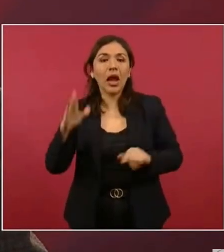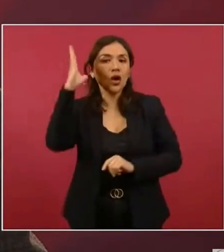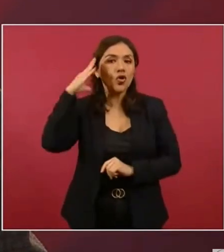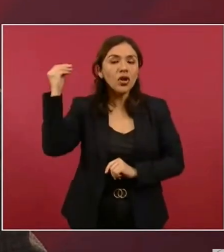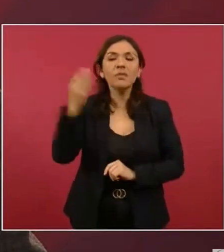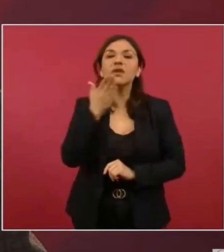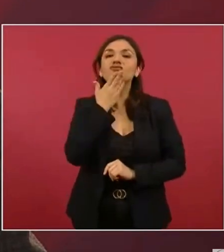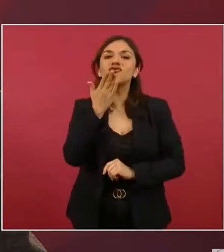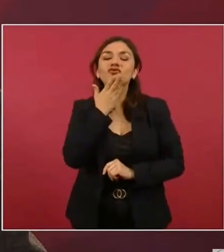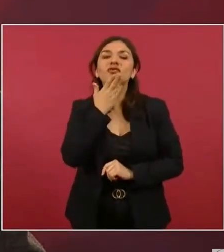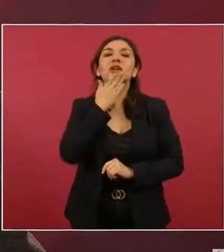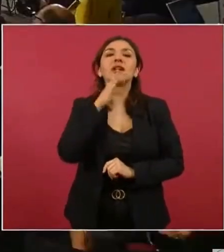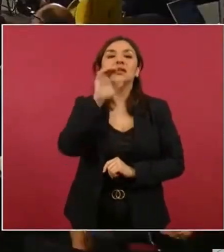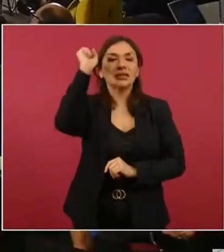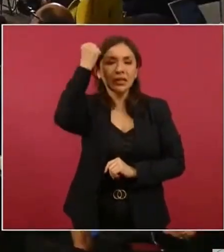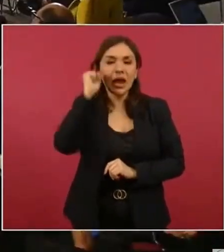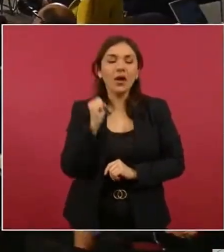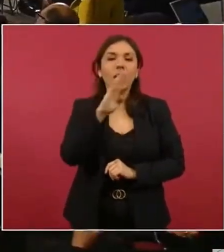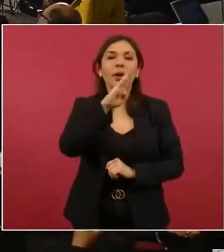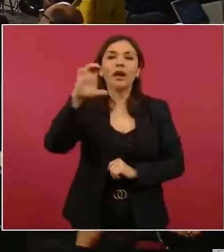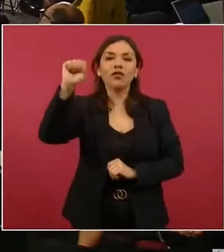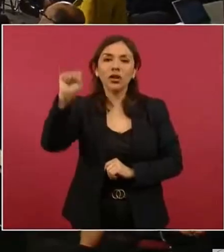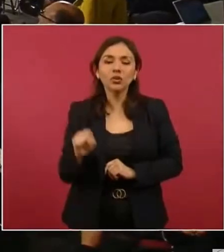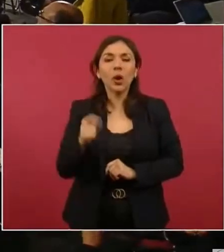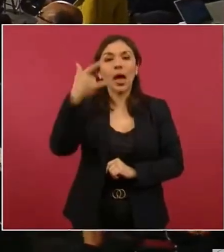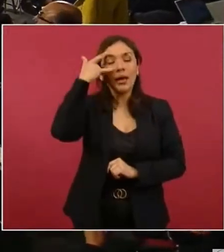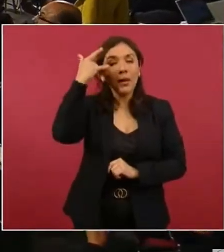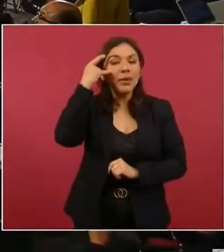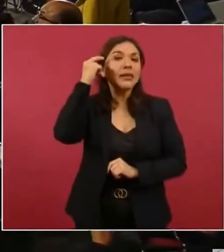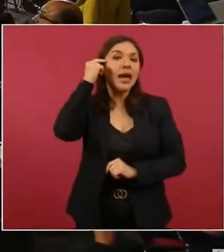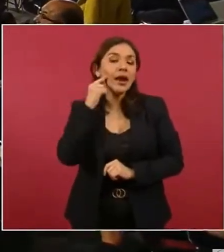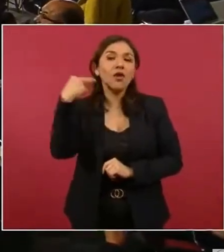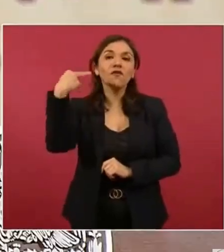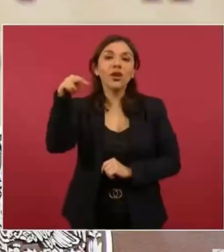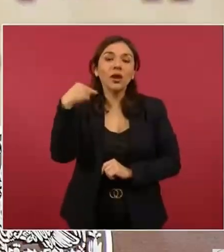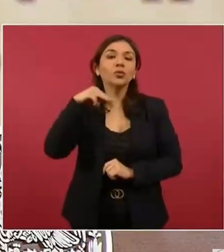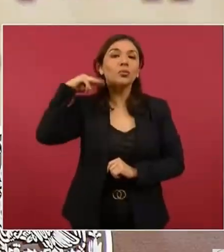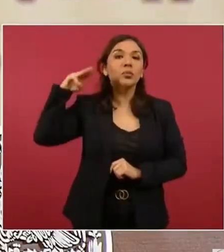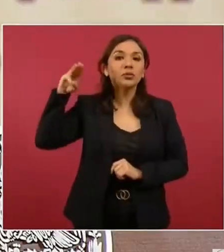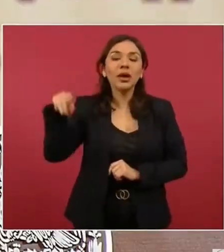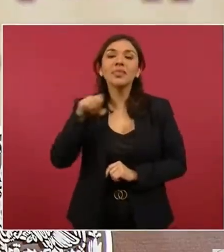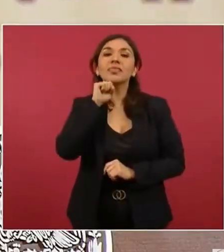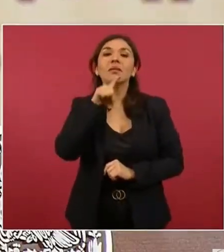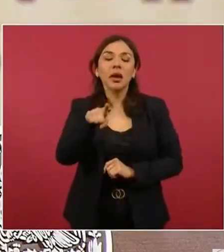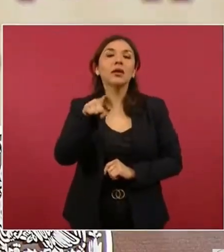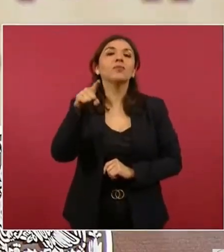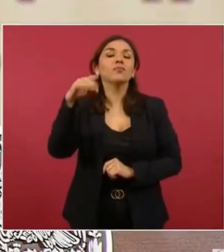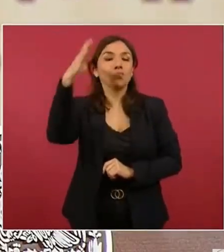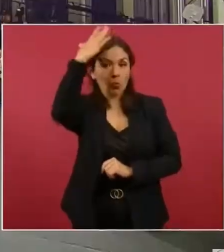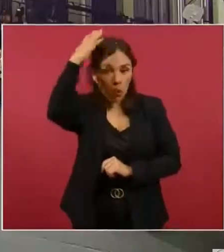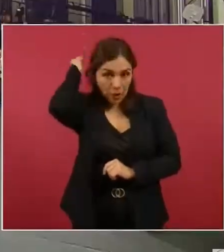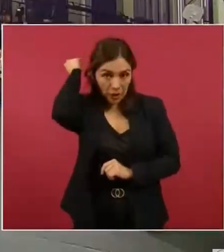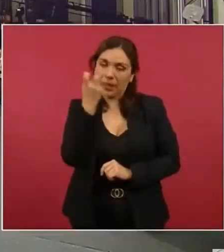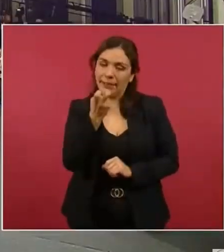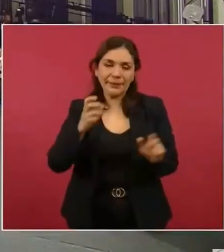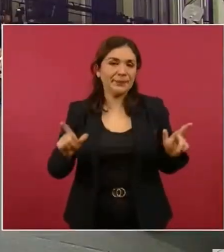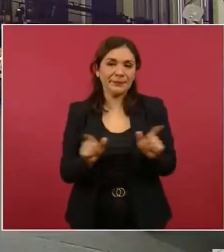Sonora, Sinaloa, Baja California Sur, Campeche, Guerrero, Veracruz, Michoacán y Morelos. ¿Es cuánto?